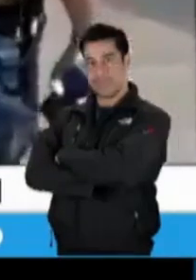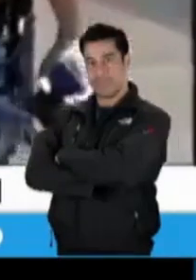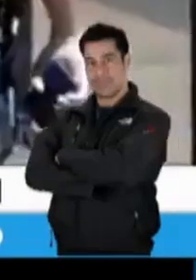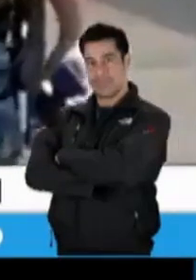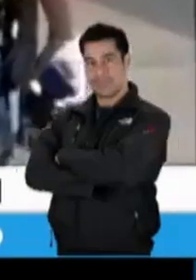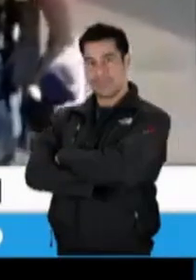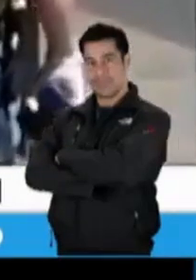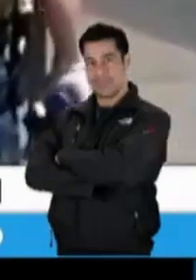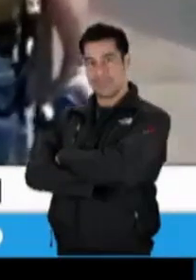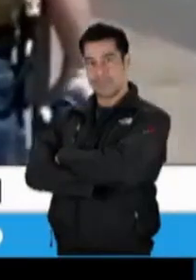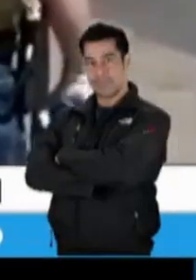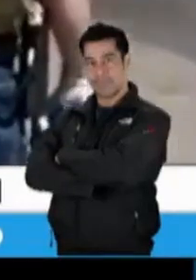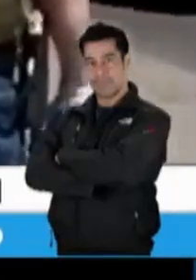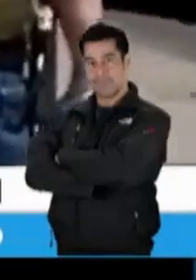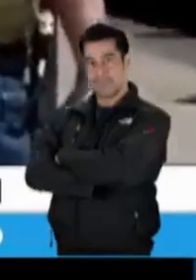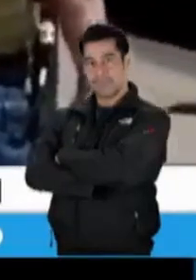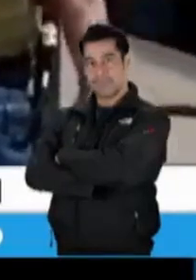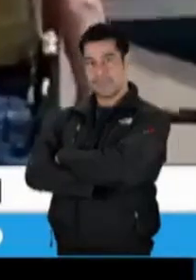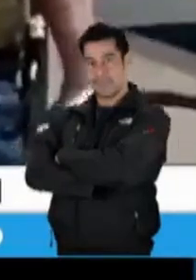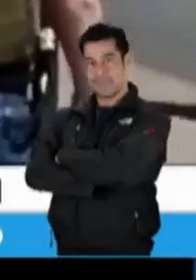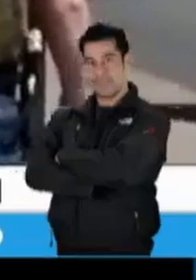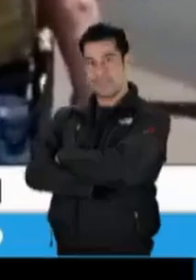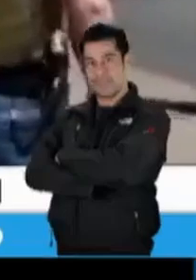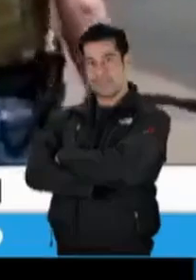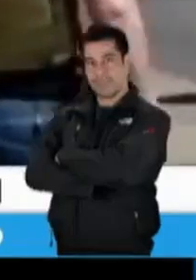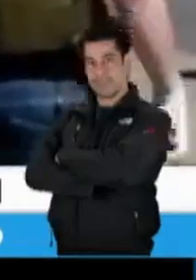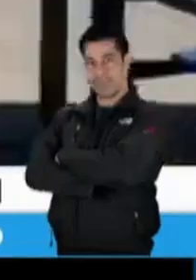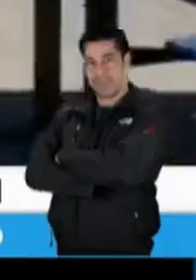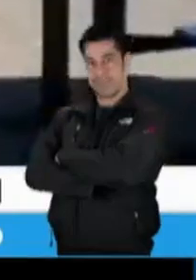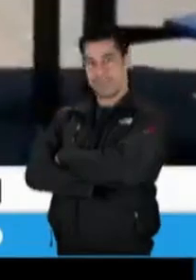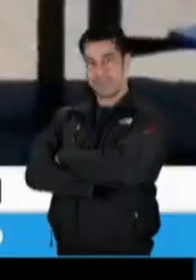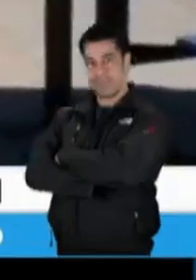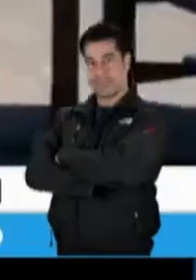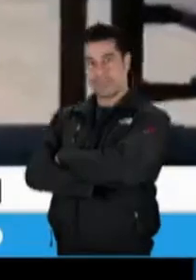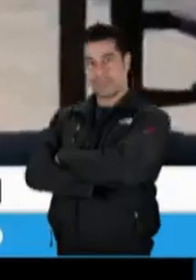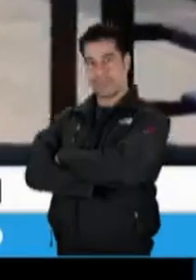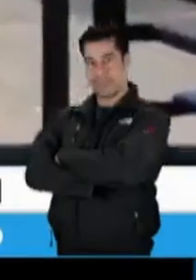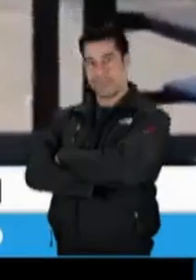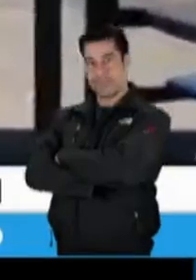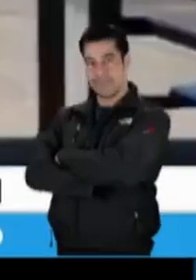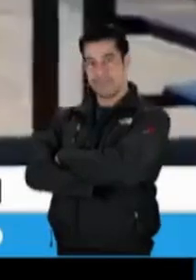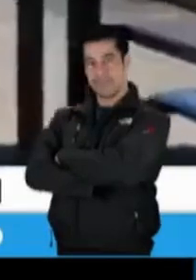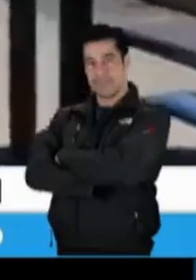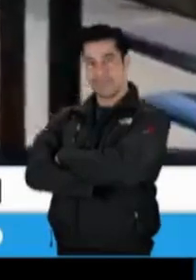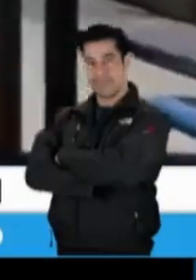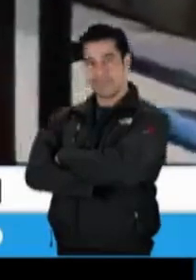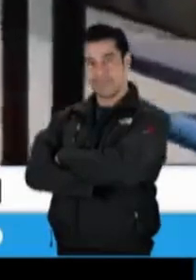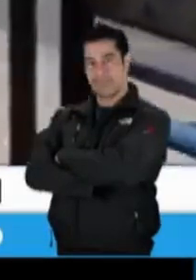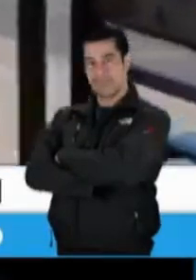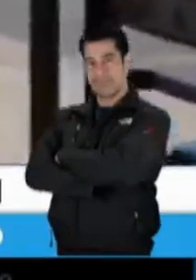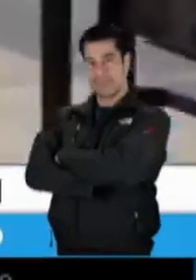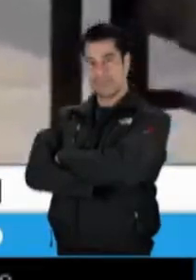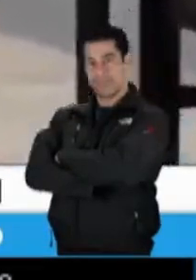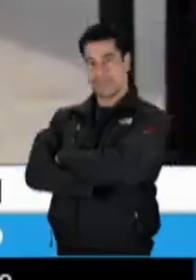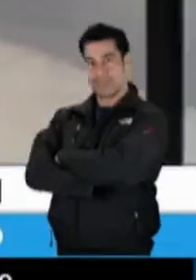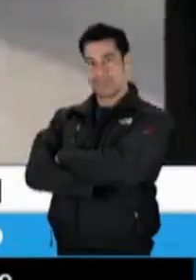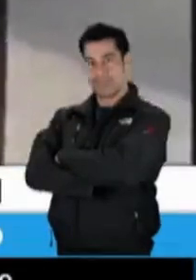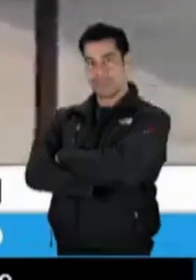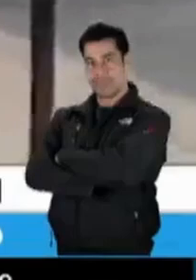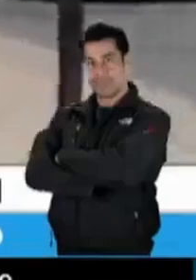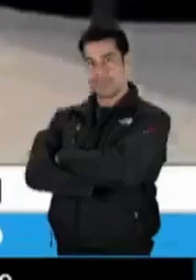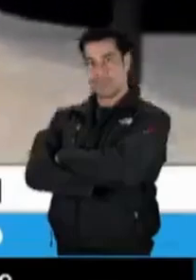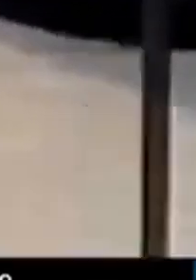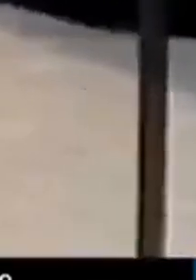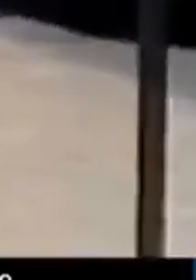esta situación. No es primera vez que ocurren y que han hecho la denuncia en reiteradas oportunidades a las policías, pero que nada cambia. Y